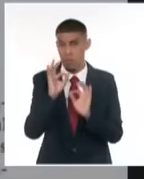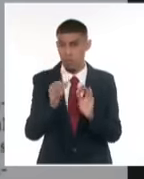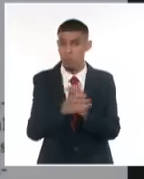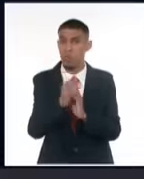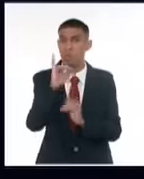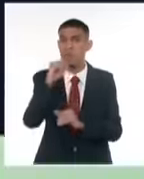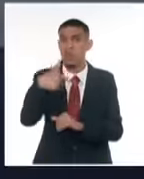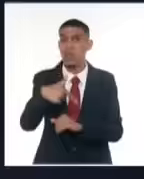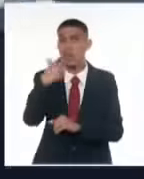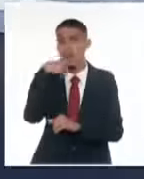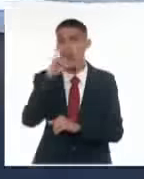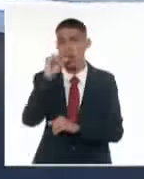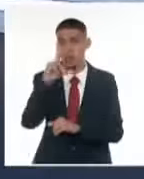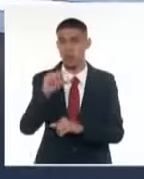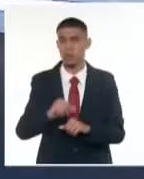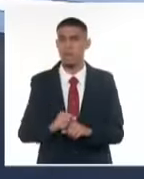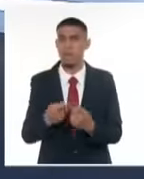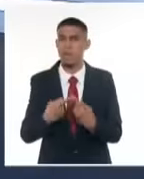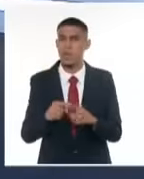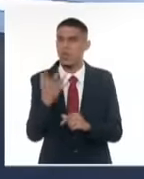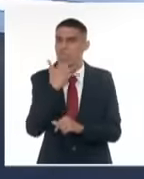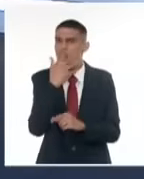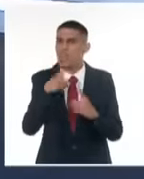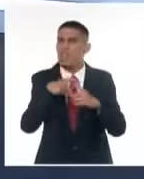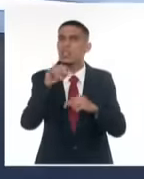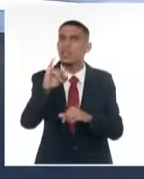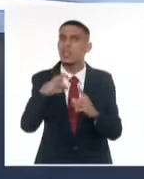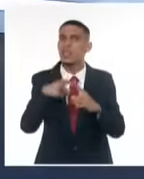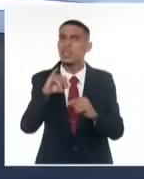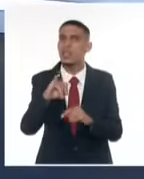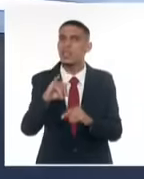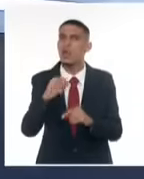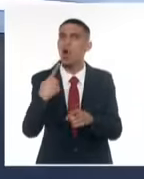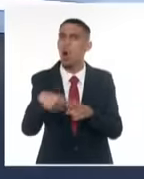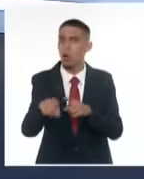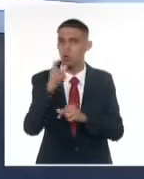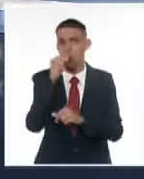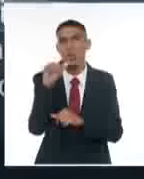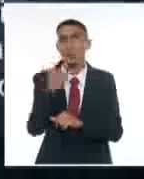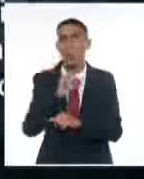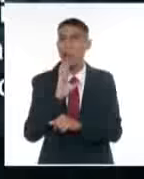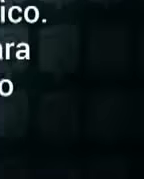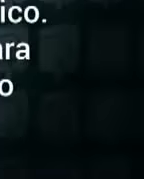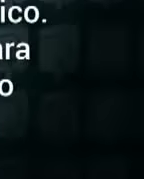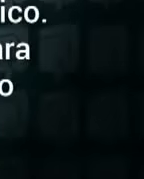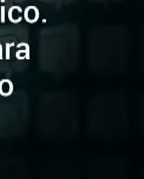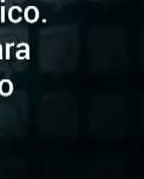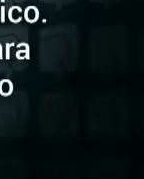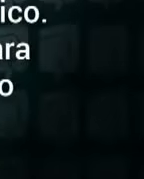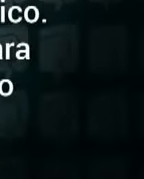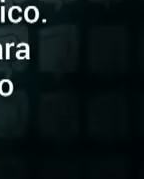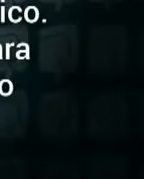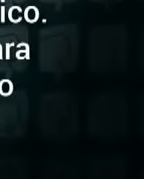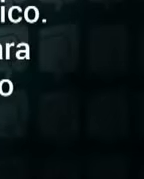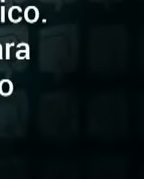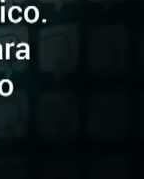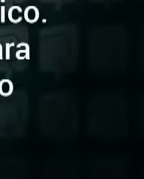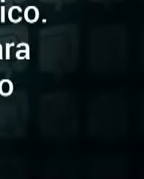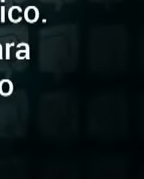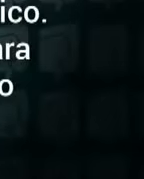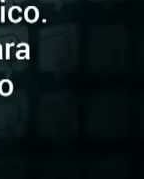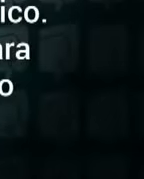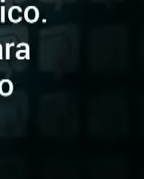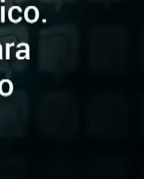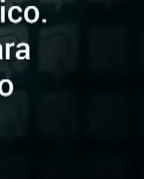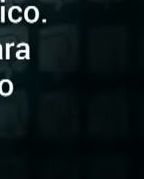de comentarles. Pero ¿quién es Kiki Naranjo? El otro nombre que también estaba mencionando él. Michel Naranjo Riverón, residía en